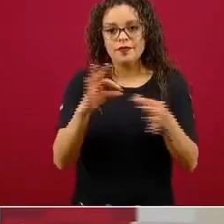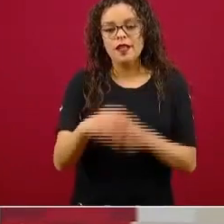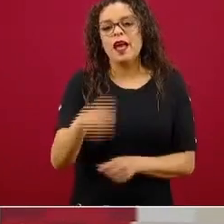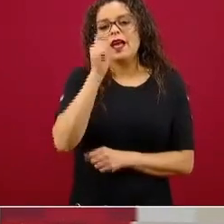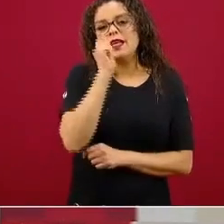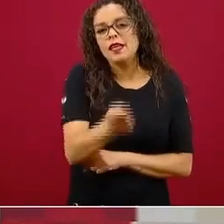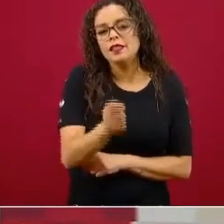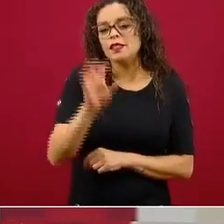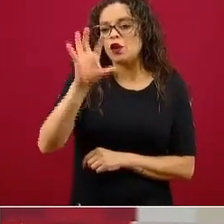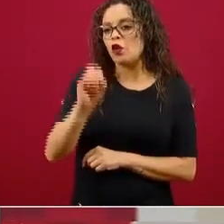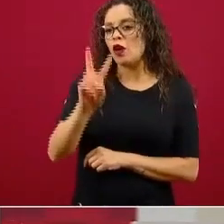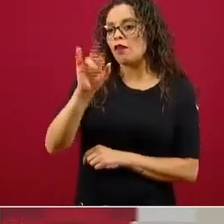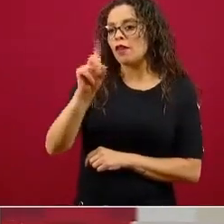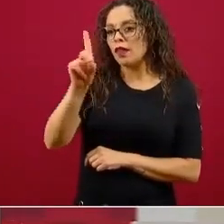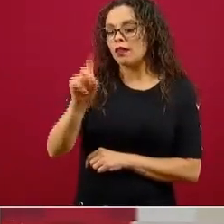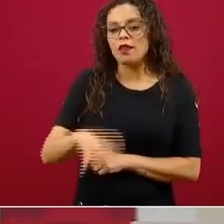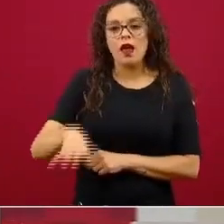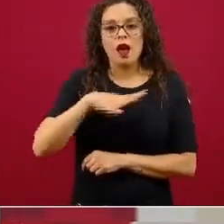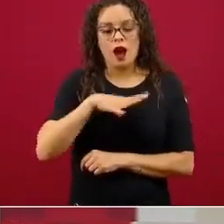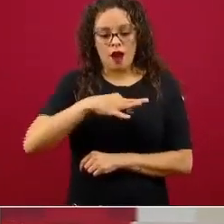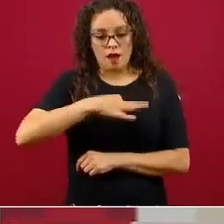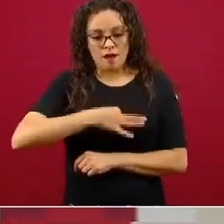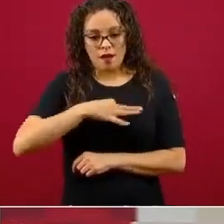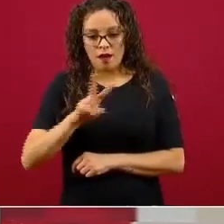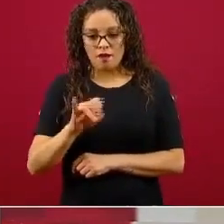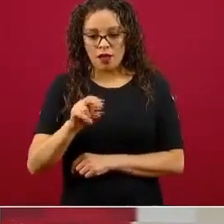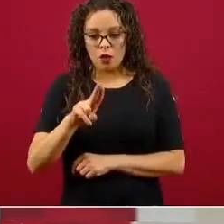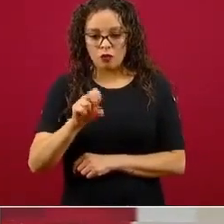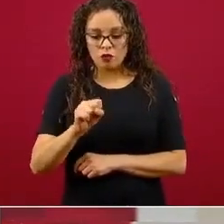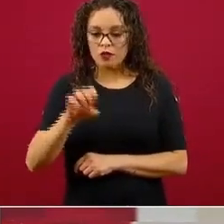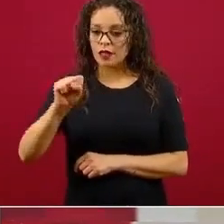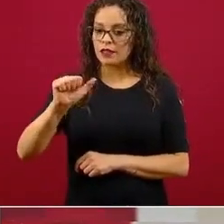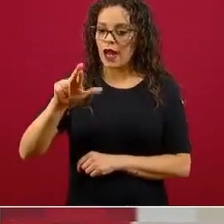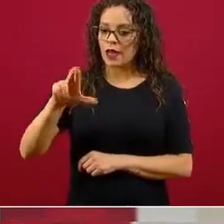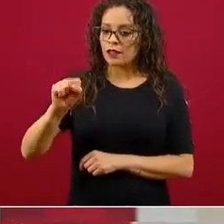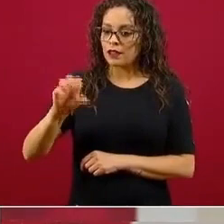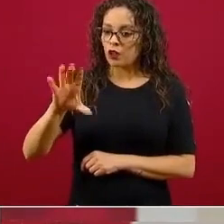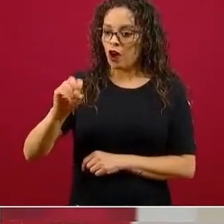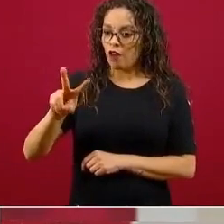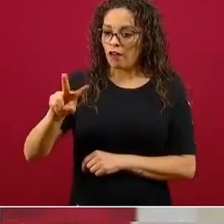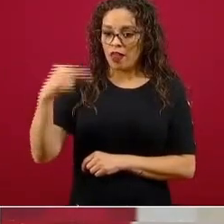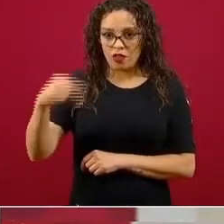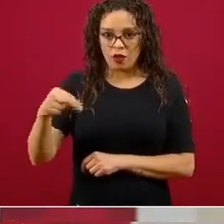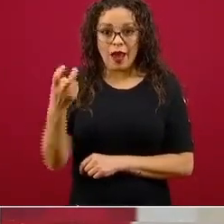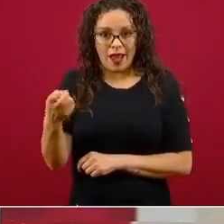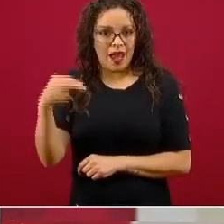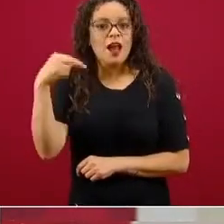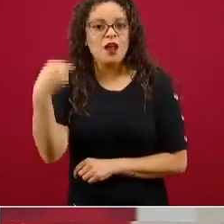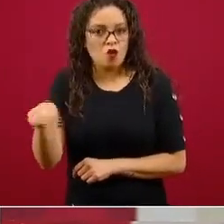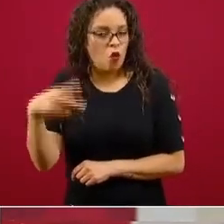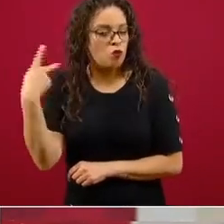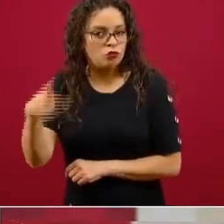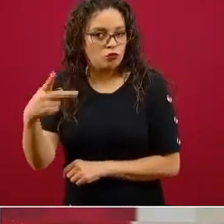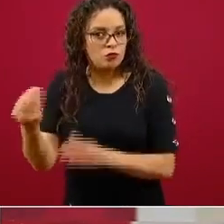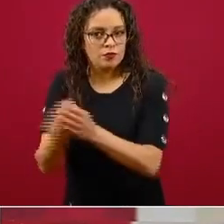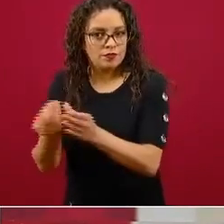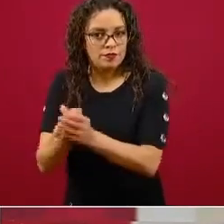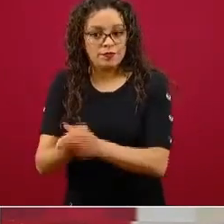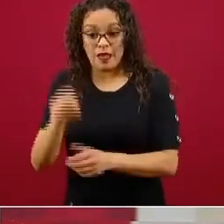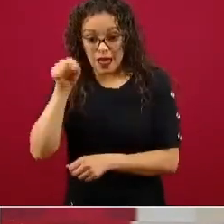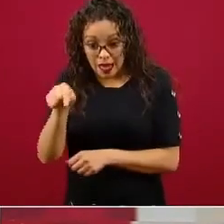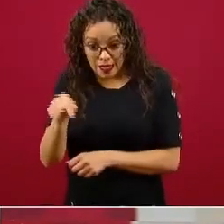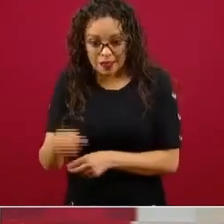presencia del virus SARS-CoV-2. El virus se llama SARS-CoV-2 y es el que causa la enfermedad,